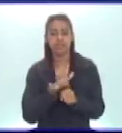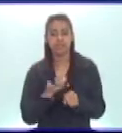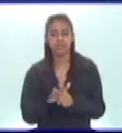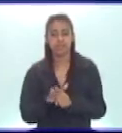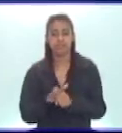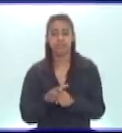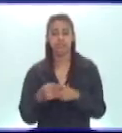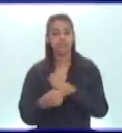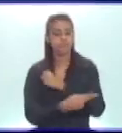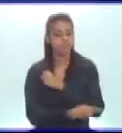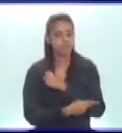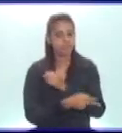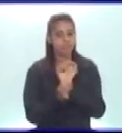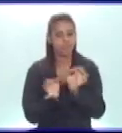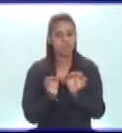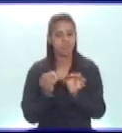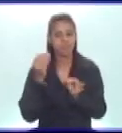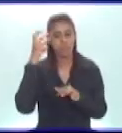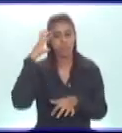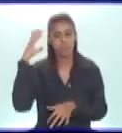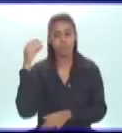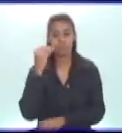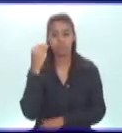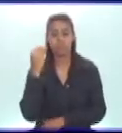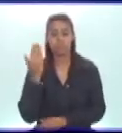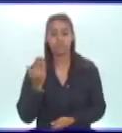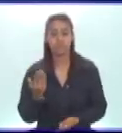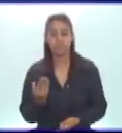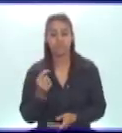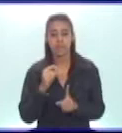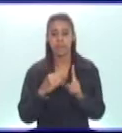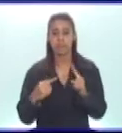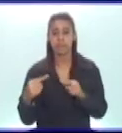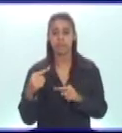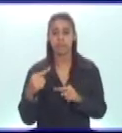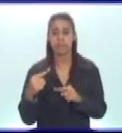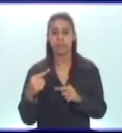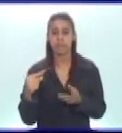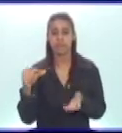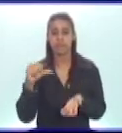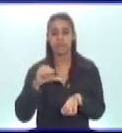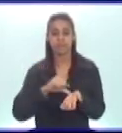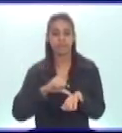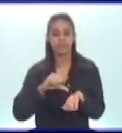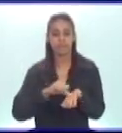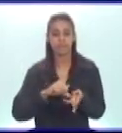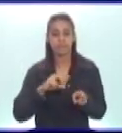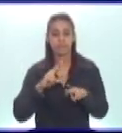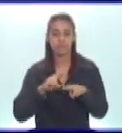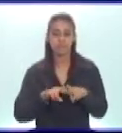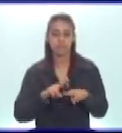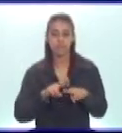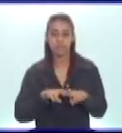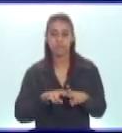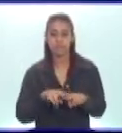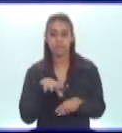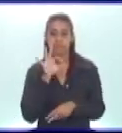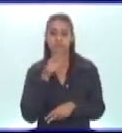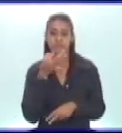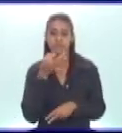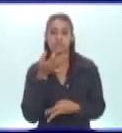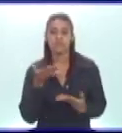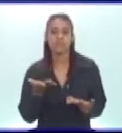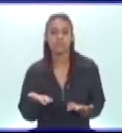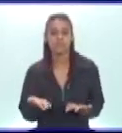país. El gobierno del país, fundamentalmente el de la capital, ha tenido que tomar acciones concretas, por lo que nos hemos